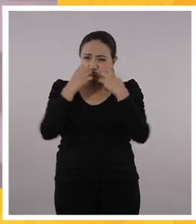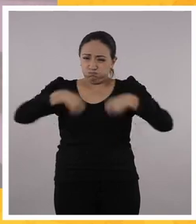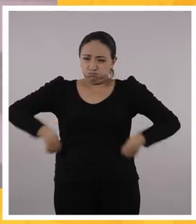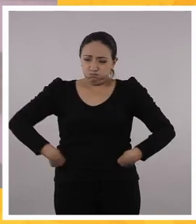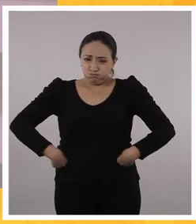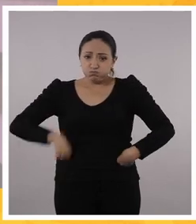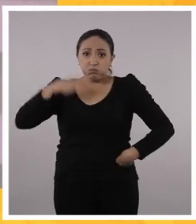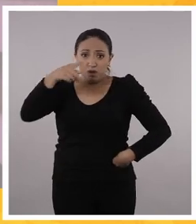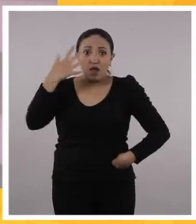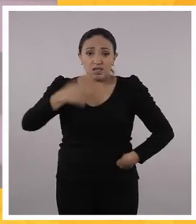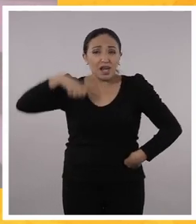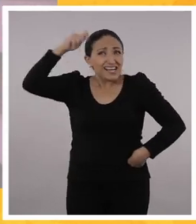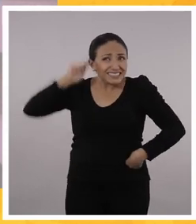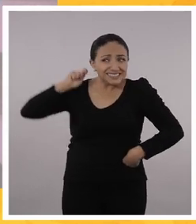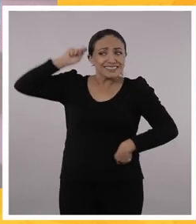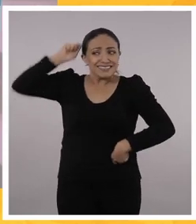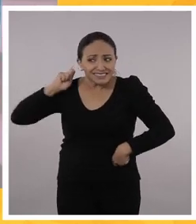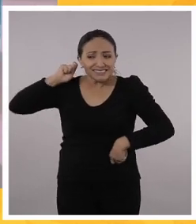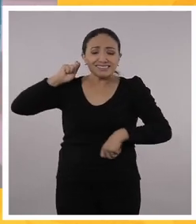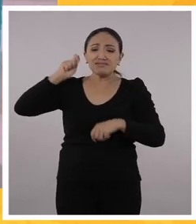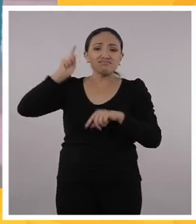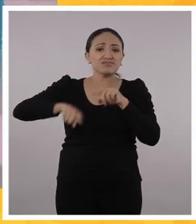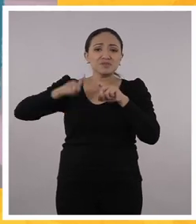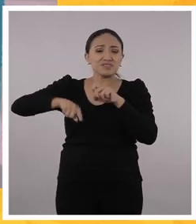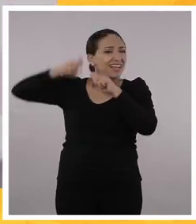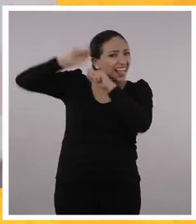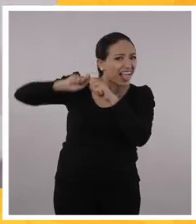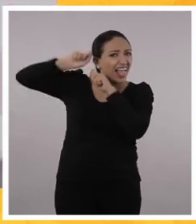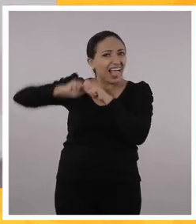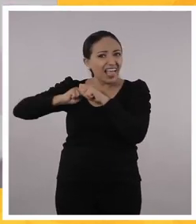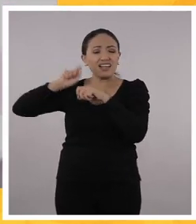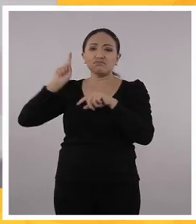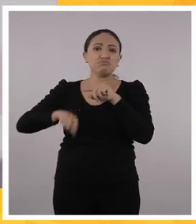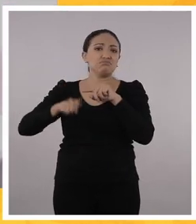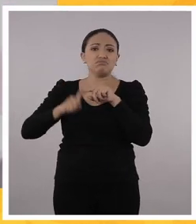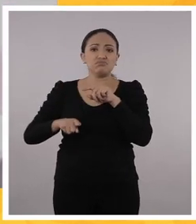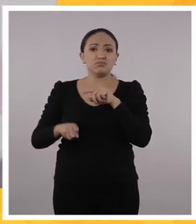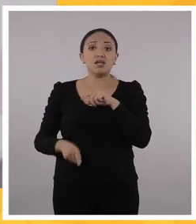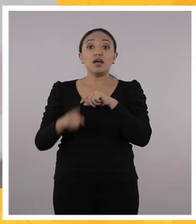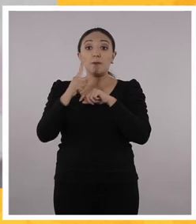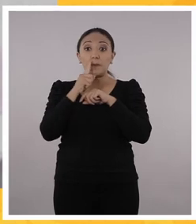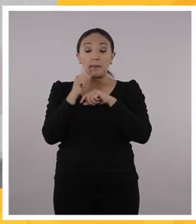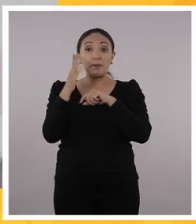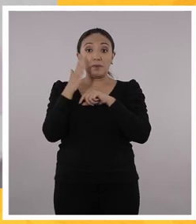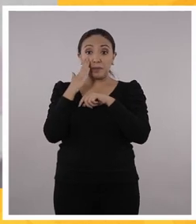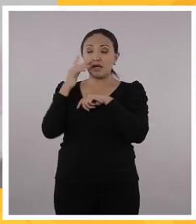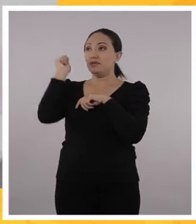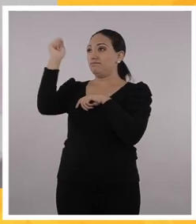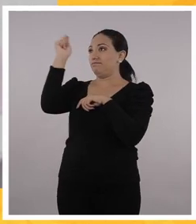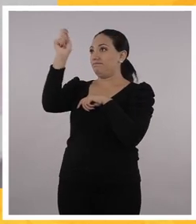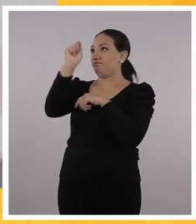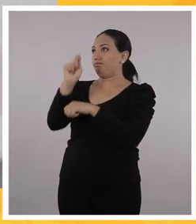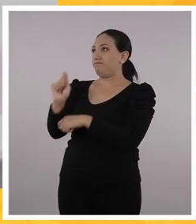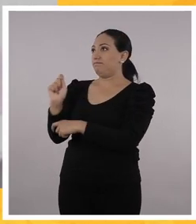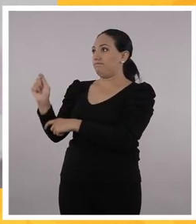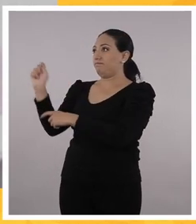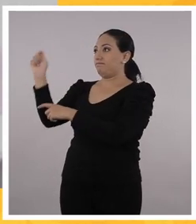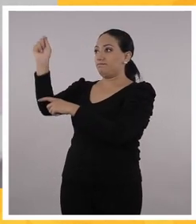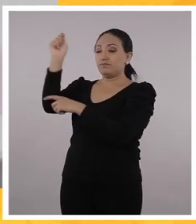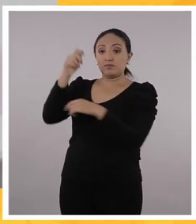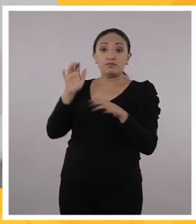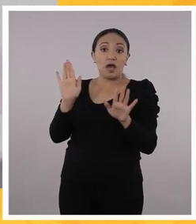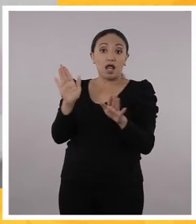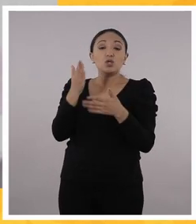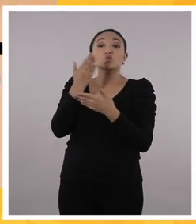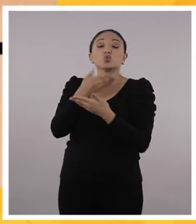Pechi intentó peinarse y otra vez se le enredó el pelo. Los papás de Pechi estaban colocando una nueva repisa para ordenar